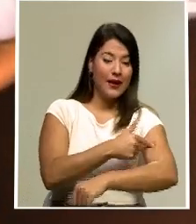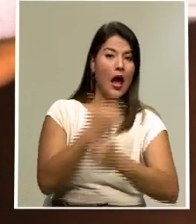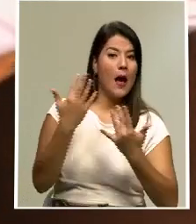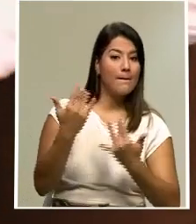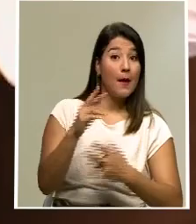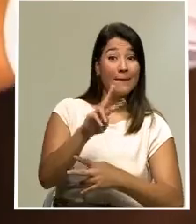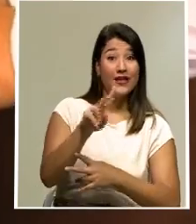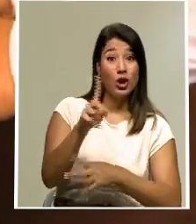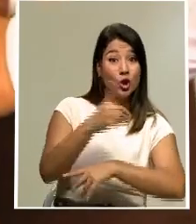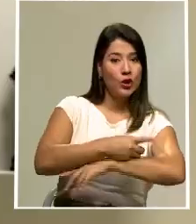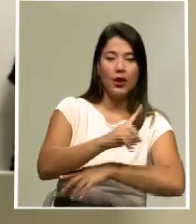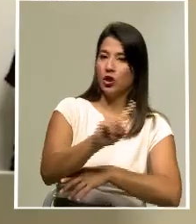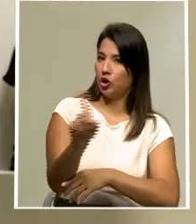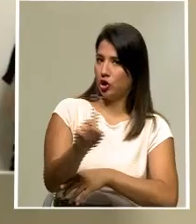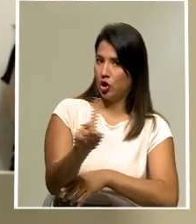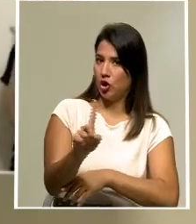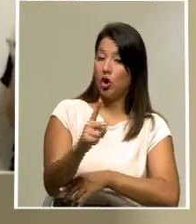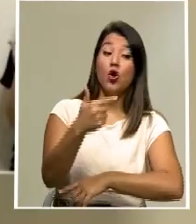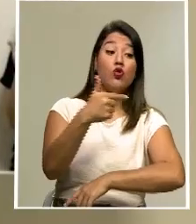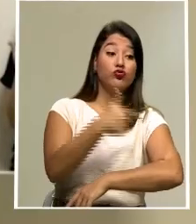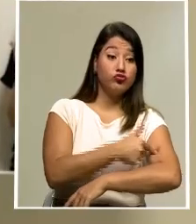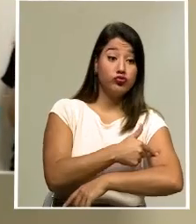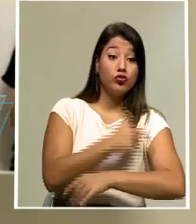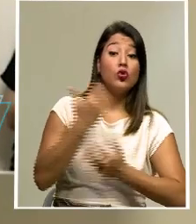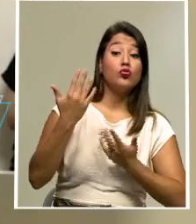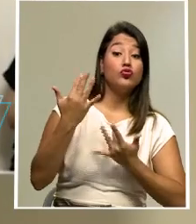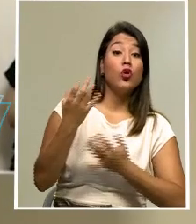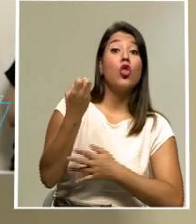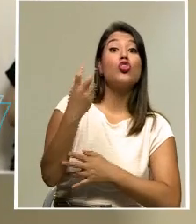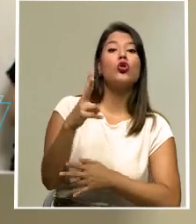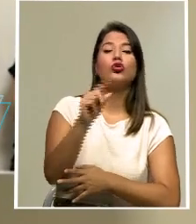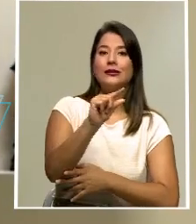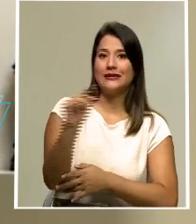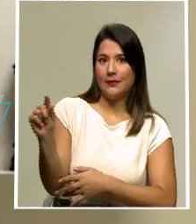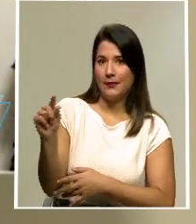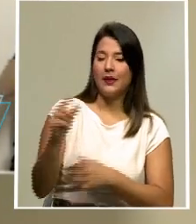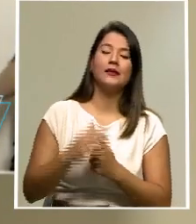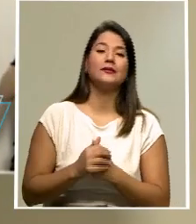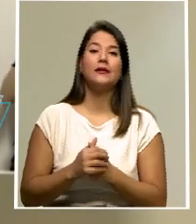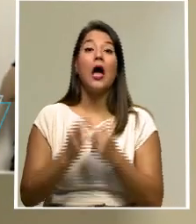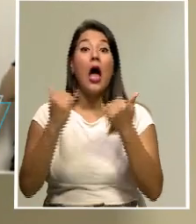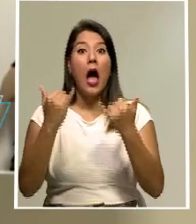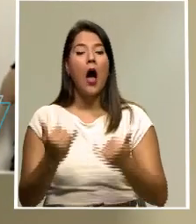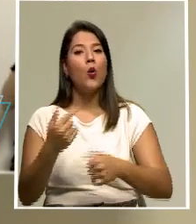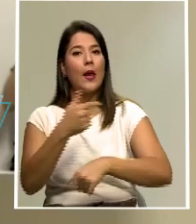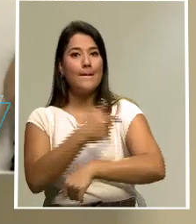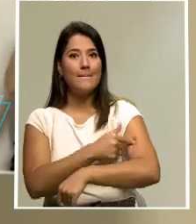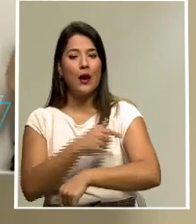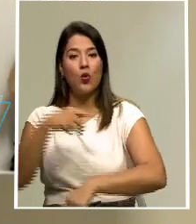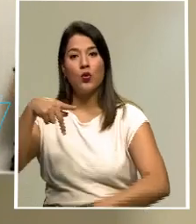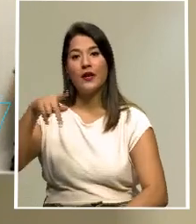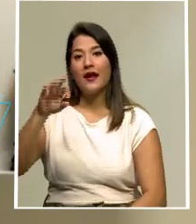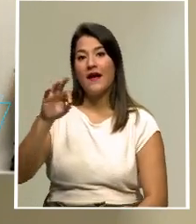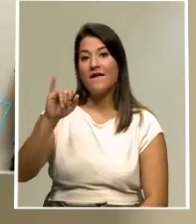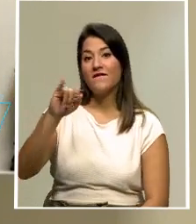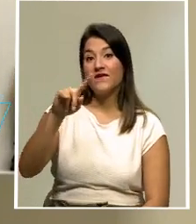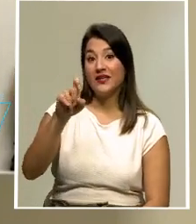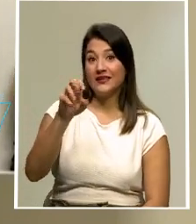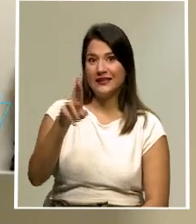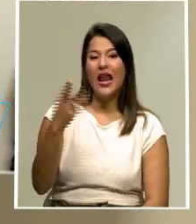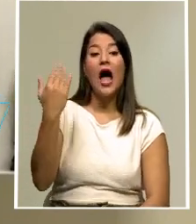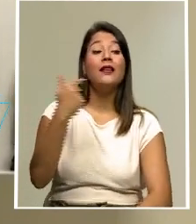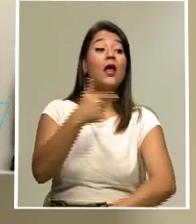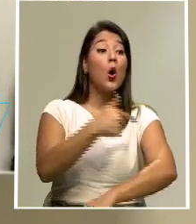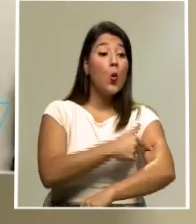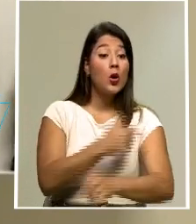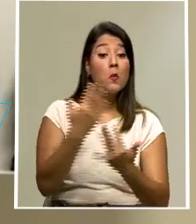sino 12 semanas. Se va a ampliar la distancia en el caso de la vacuna de Pfizer, que teníamos con 21 días de distancia entre la primera